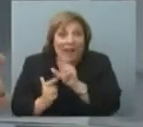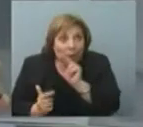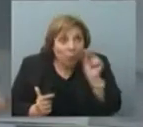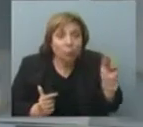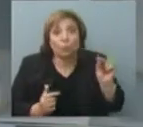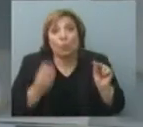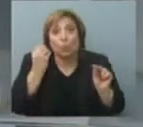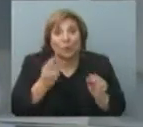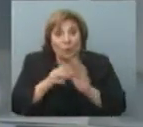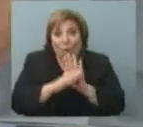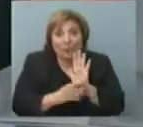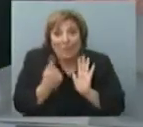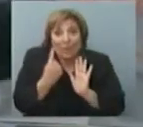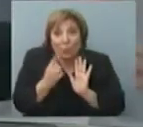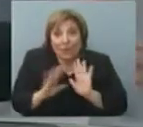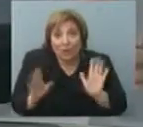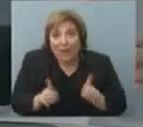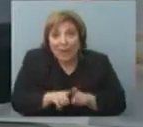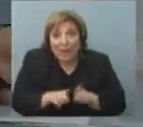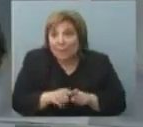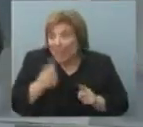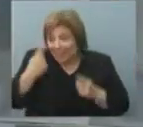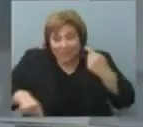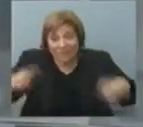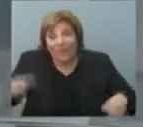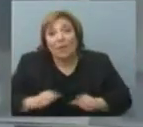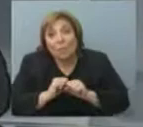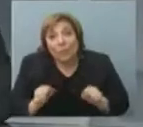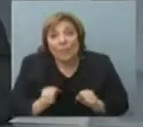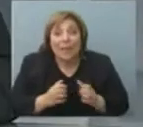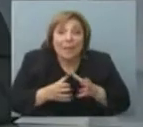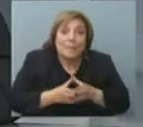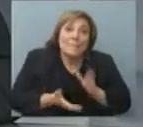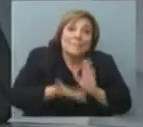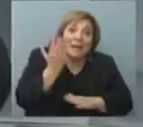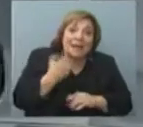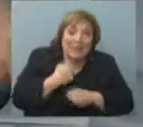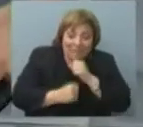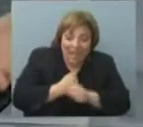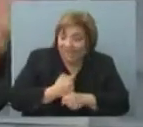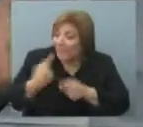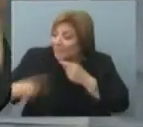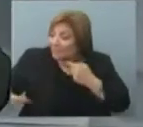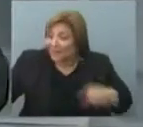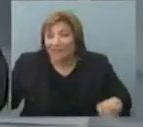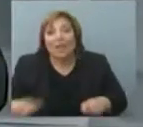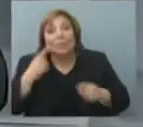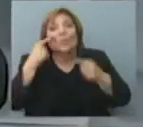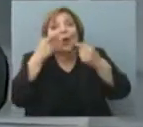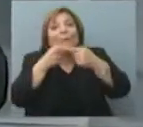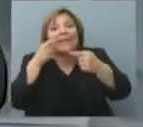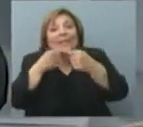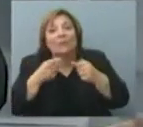porque tenemos un programa único no somos las mismas personas en algunos casos pertenecemos a generaciones diferentes Pero tenemos algunos objetivos